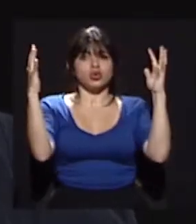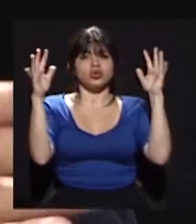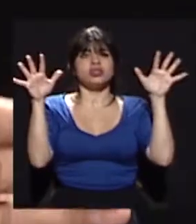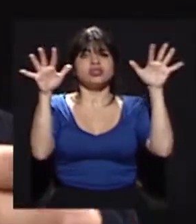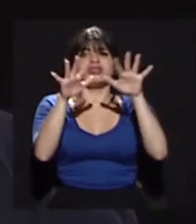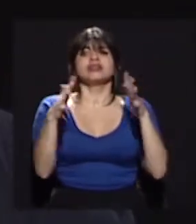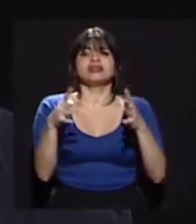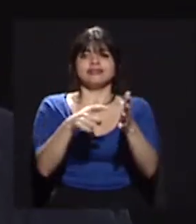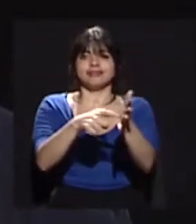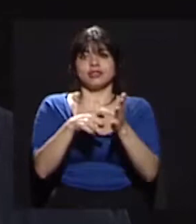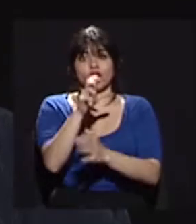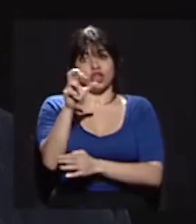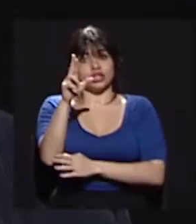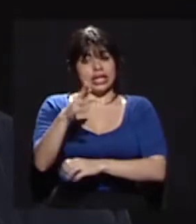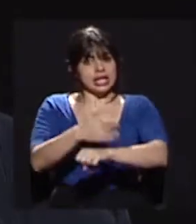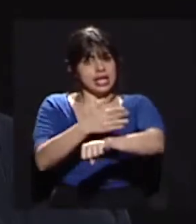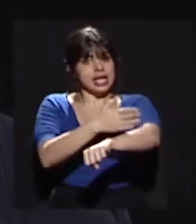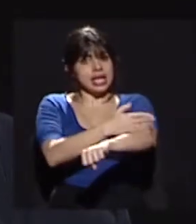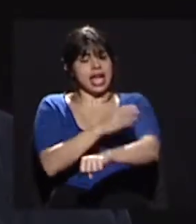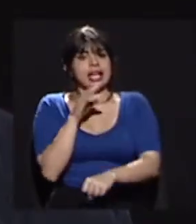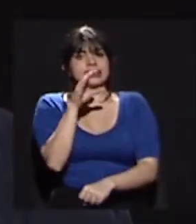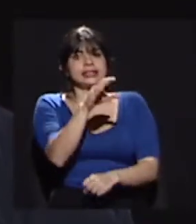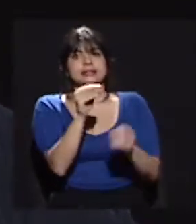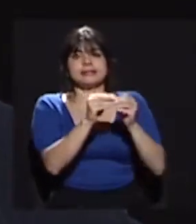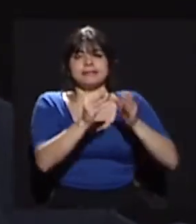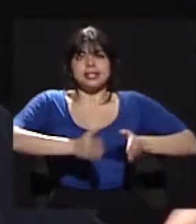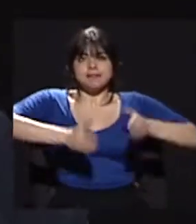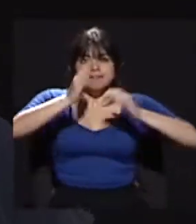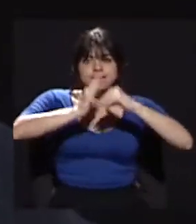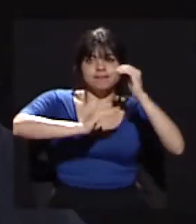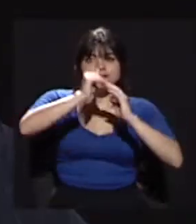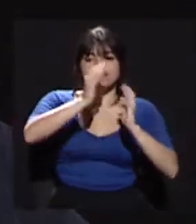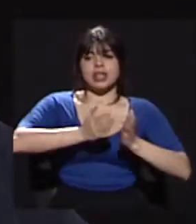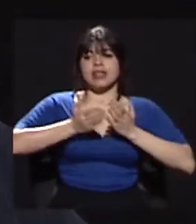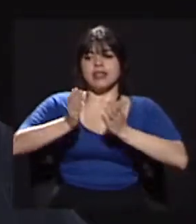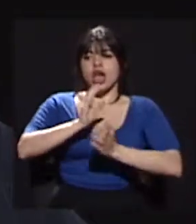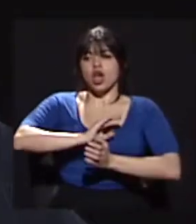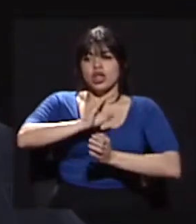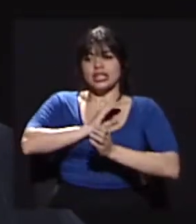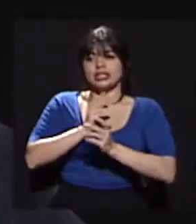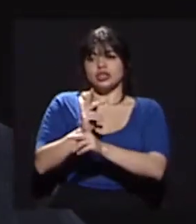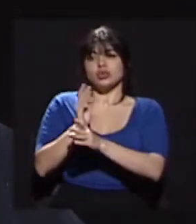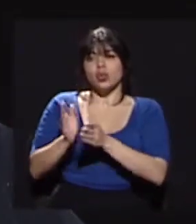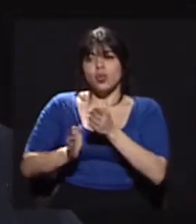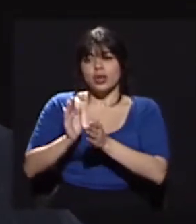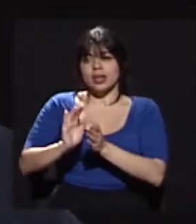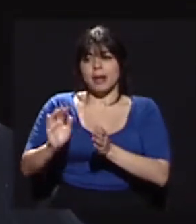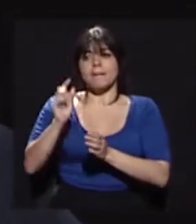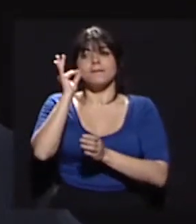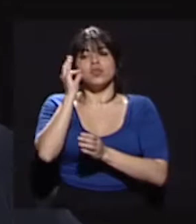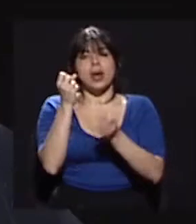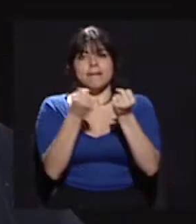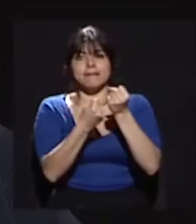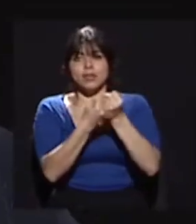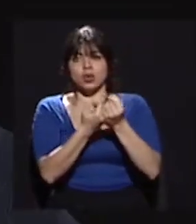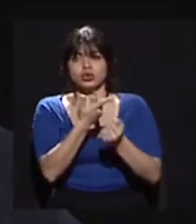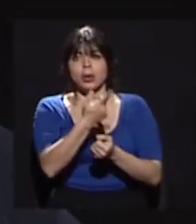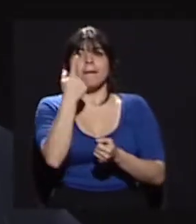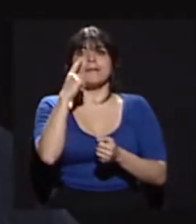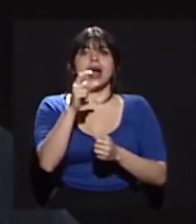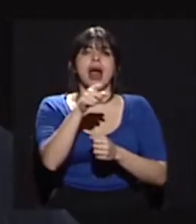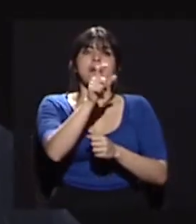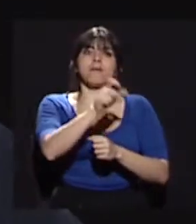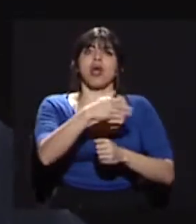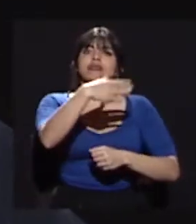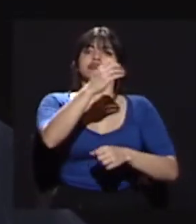como lo decíamos invirtiendo más en infraestructura dando condiciones de red de cuido a la mujer para que tenga más apoyo como agente